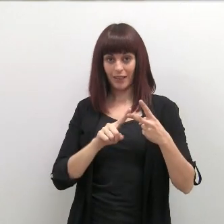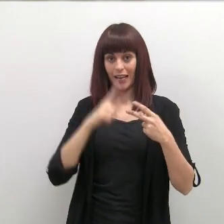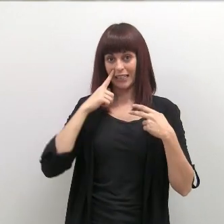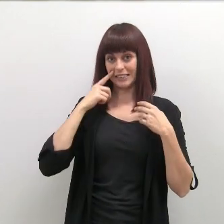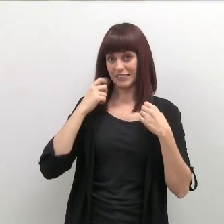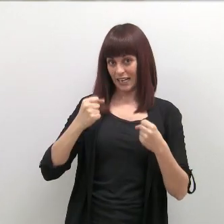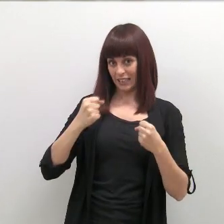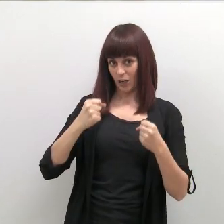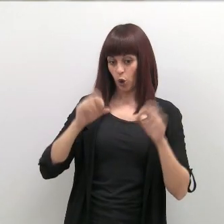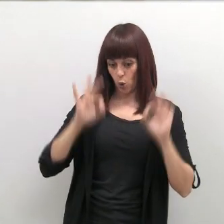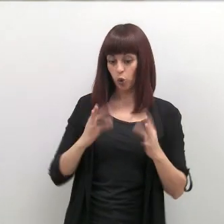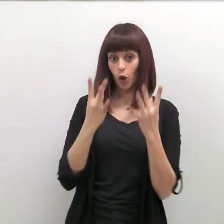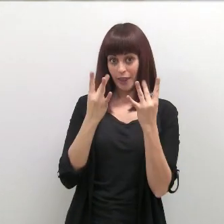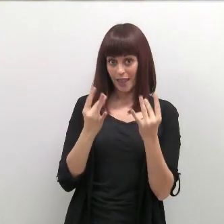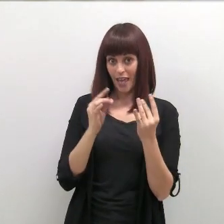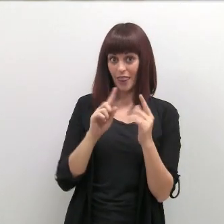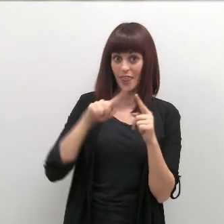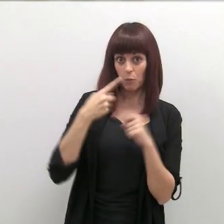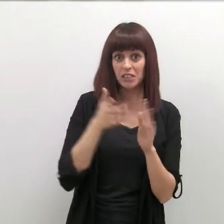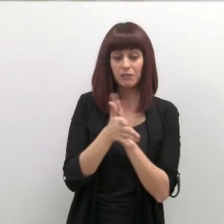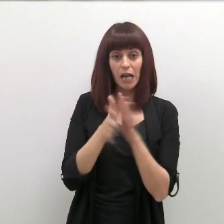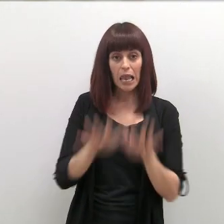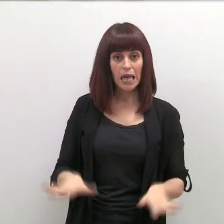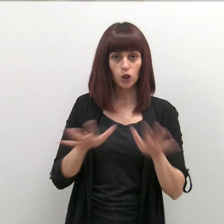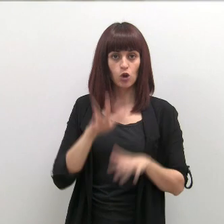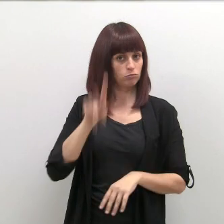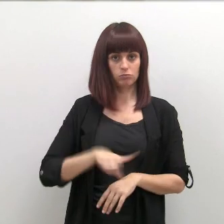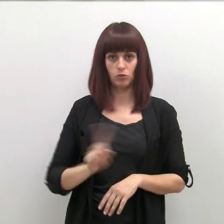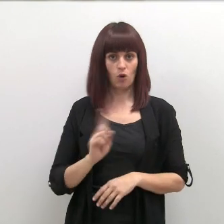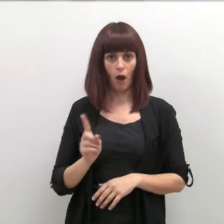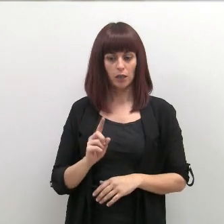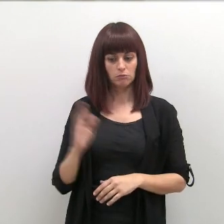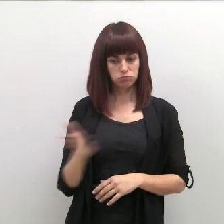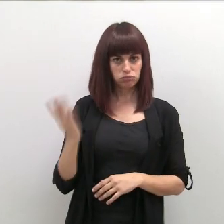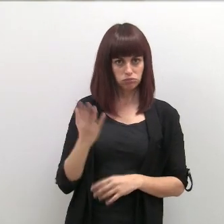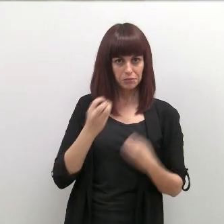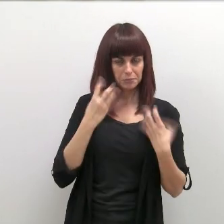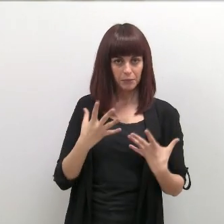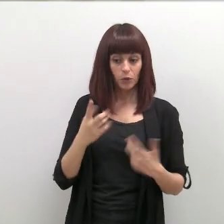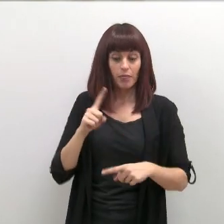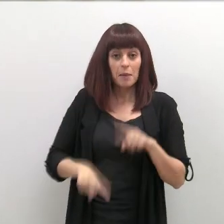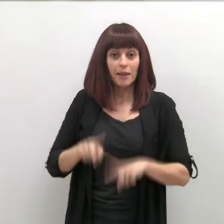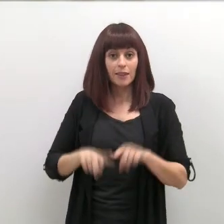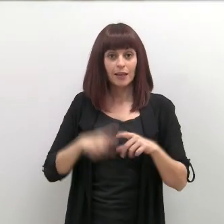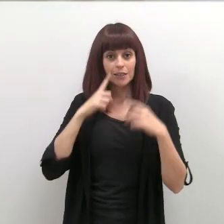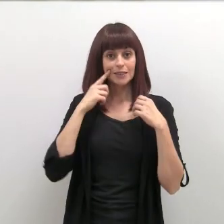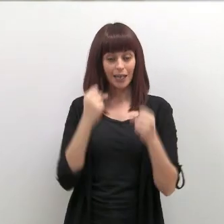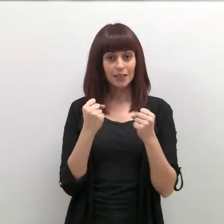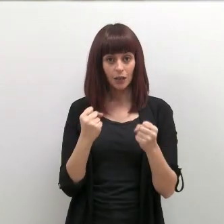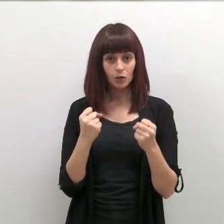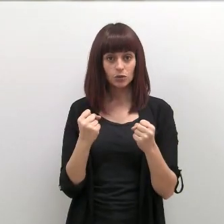del comienzo de vacunación no es un ritmo lento, pero sí que es verdad que en función de los sanitarios vamos a